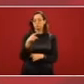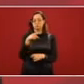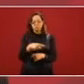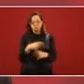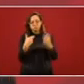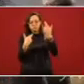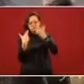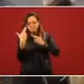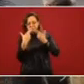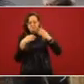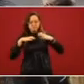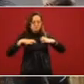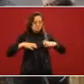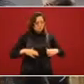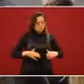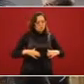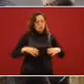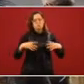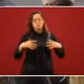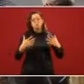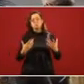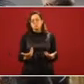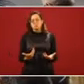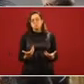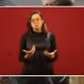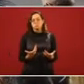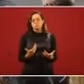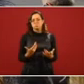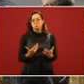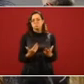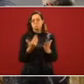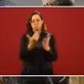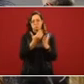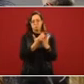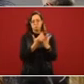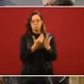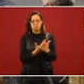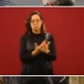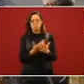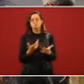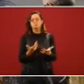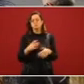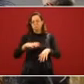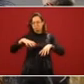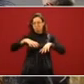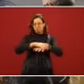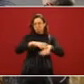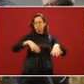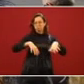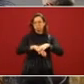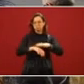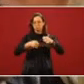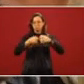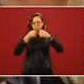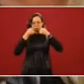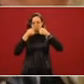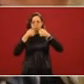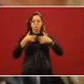procesamiento de los restos utilizando los mecanismos de protección personal y los equipos de protección